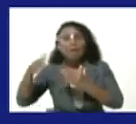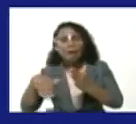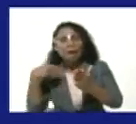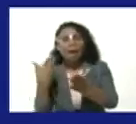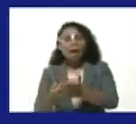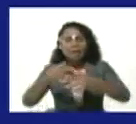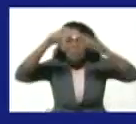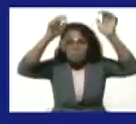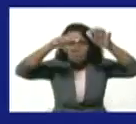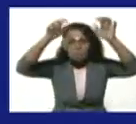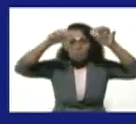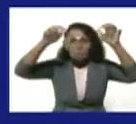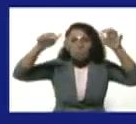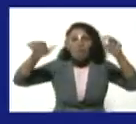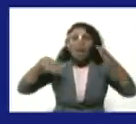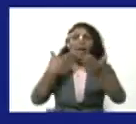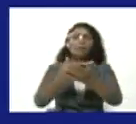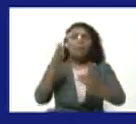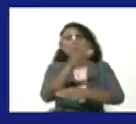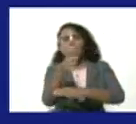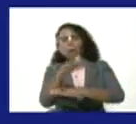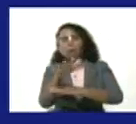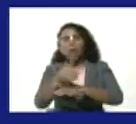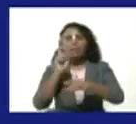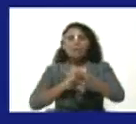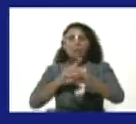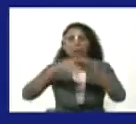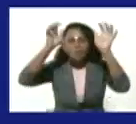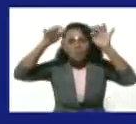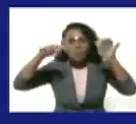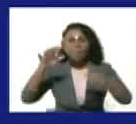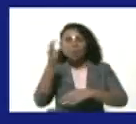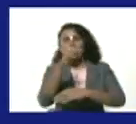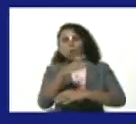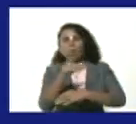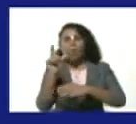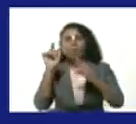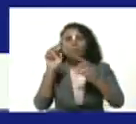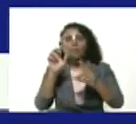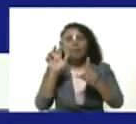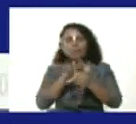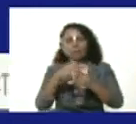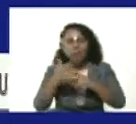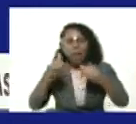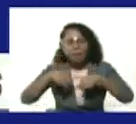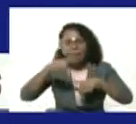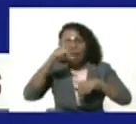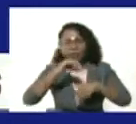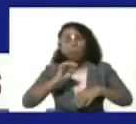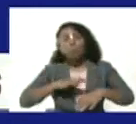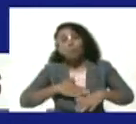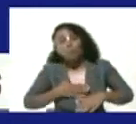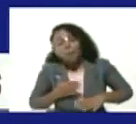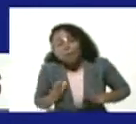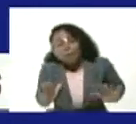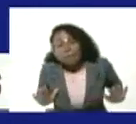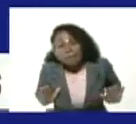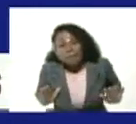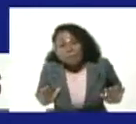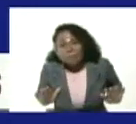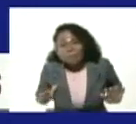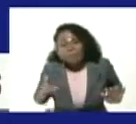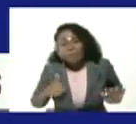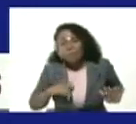cuándo va a llover? ¿Hasta cuándo es el periodo de lluvia? Tenemos una circunstancia de este año que posiblemente